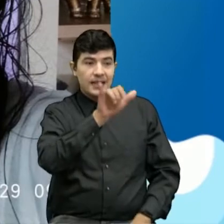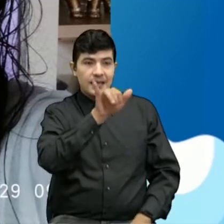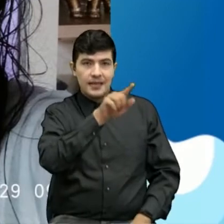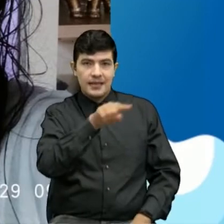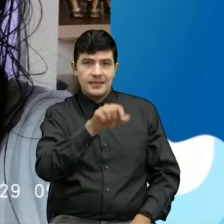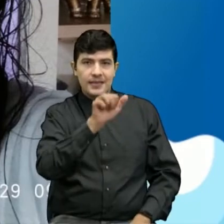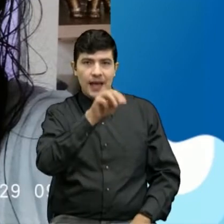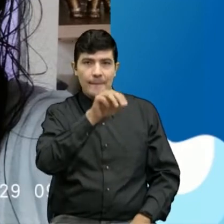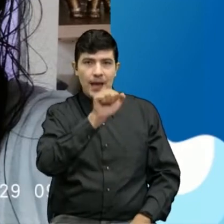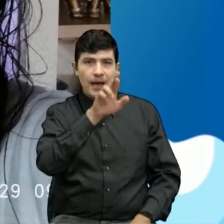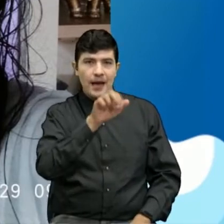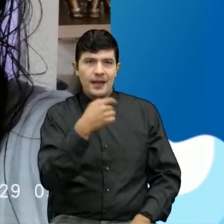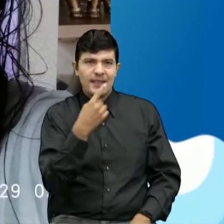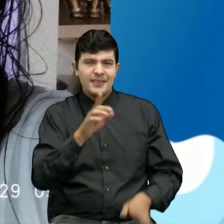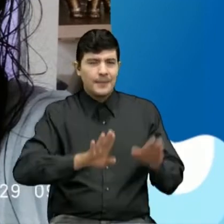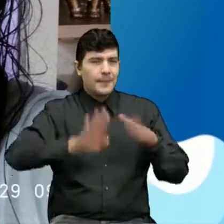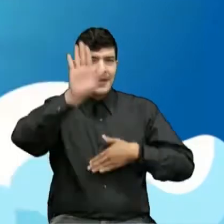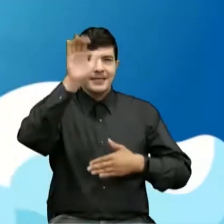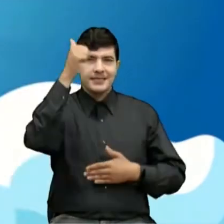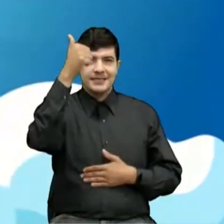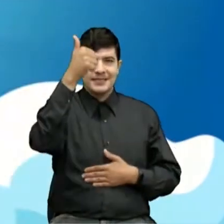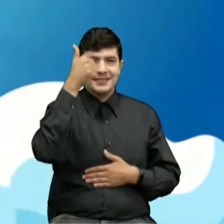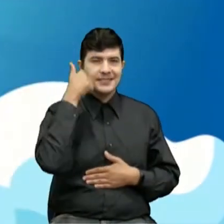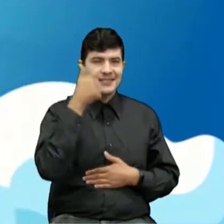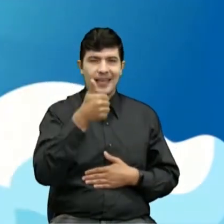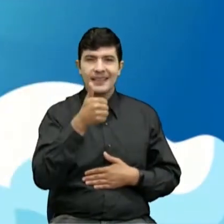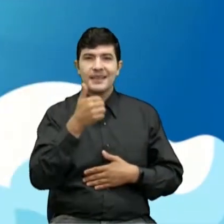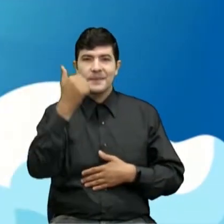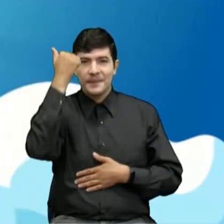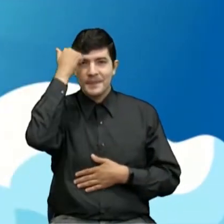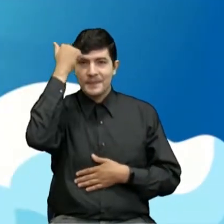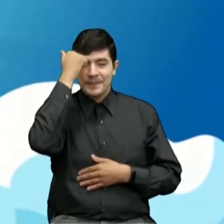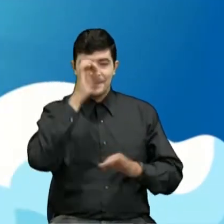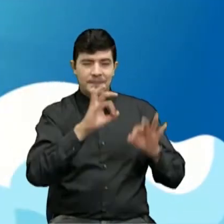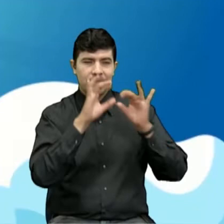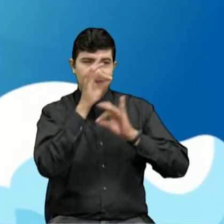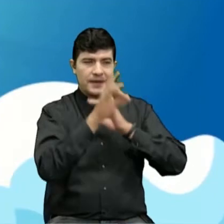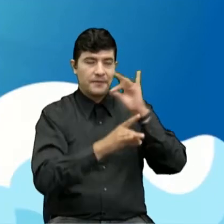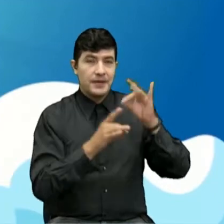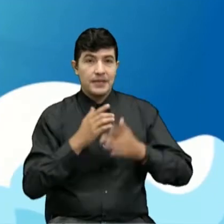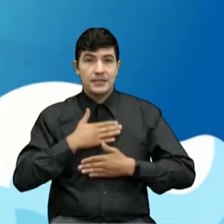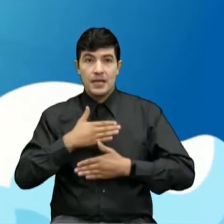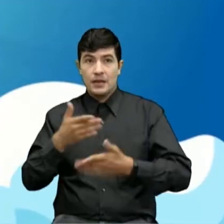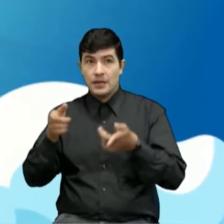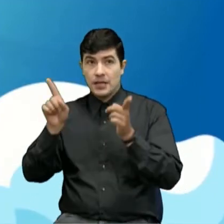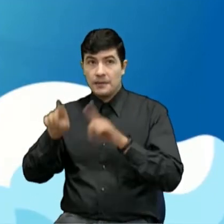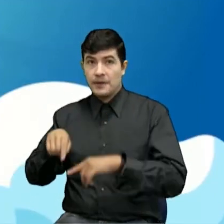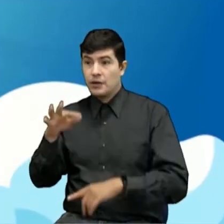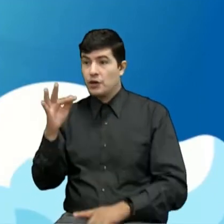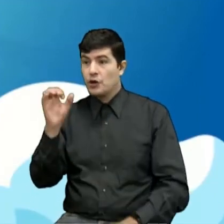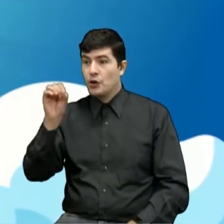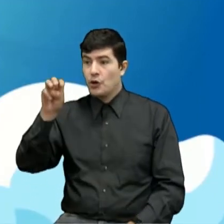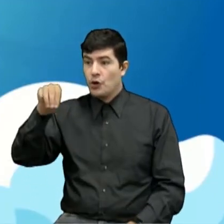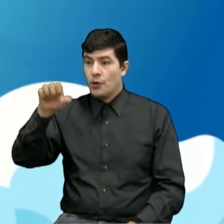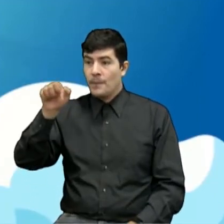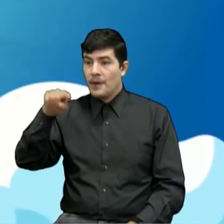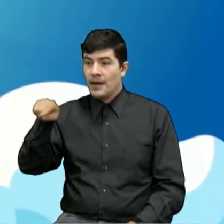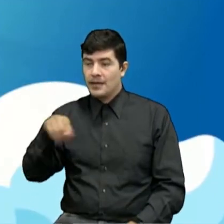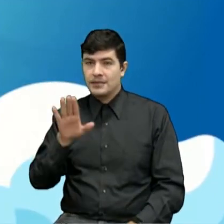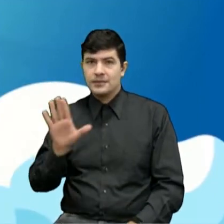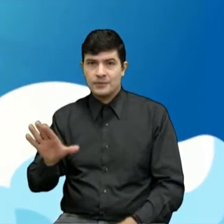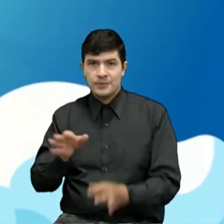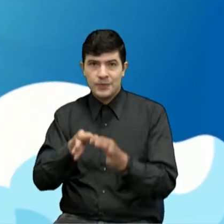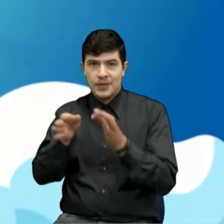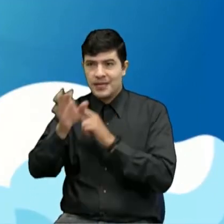presente, profe. Levanta su manito. Muy bien. Excelente. Saludamos también a Tomás Santiago desde San